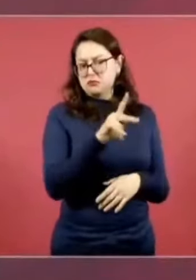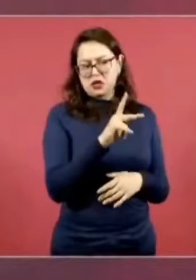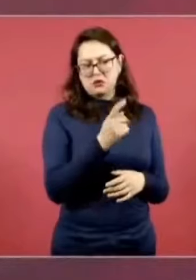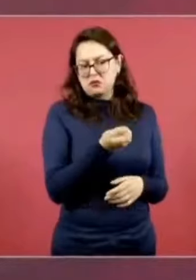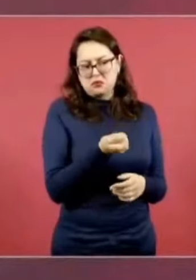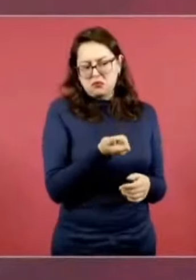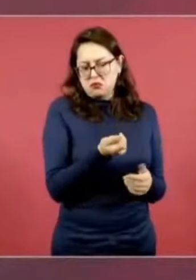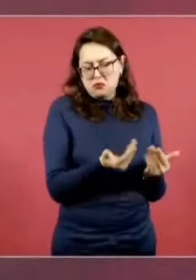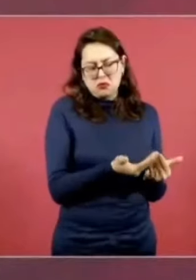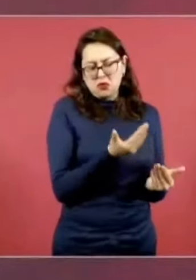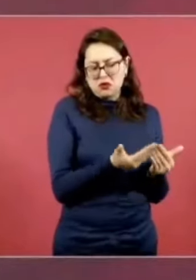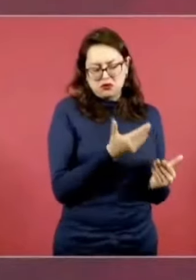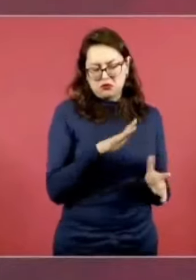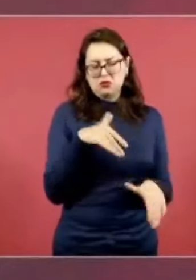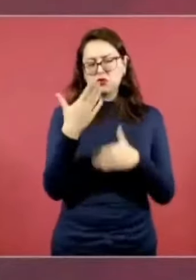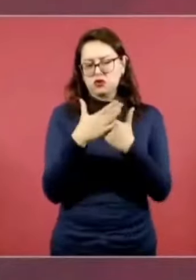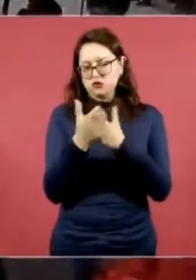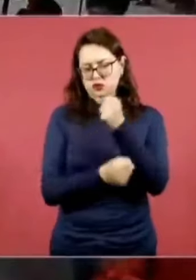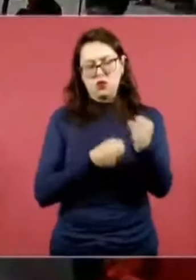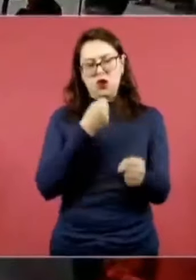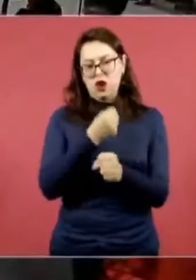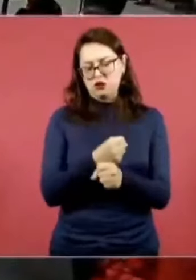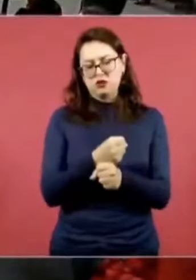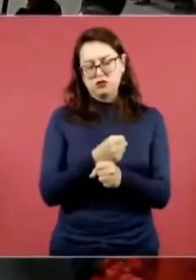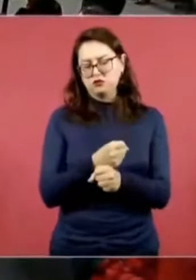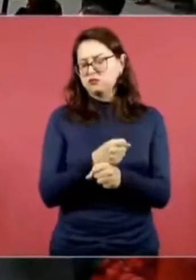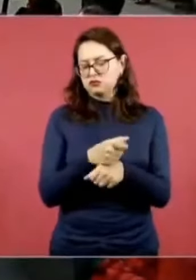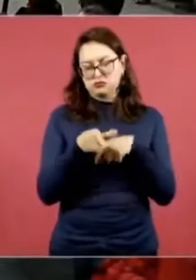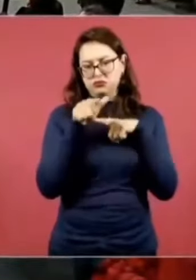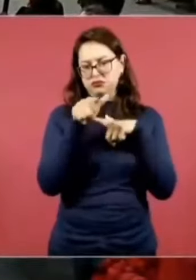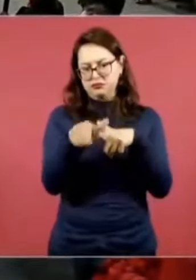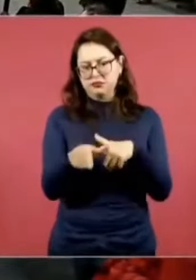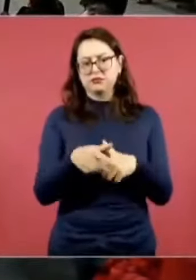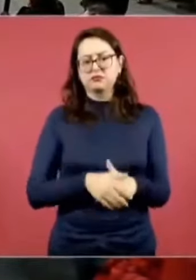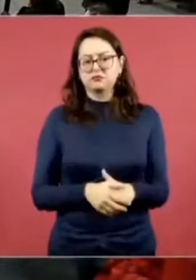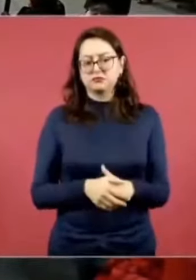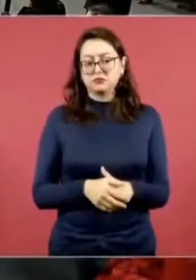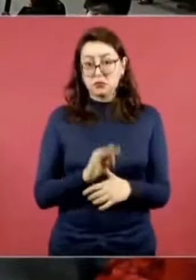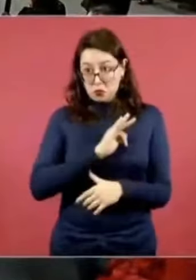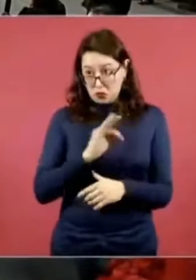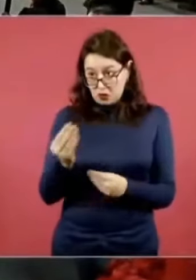el presidente lo informa. Sí, por supuesto, y lo revisamos con gusto.